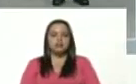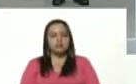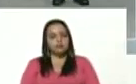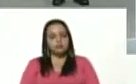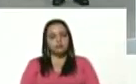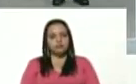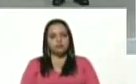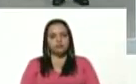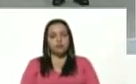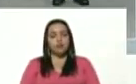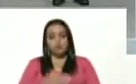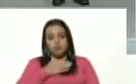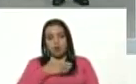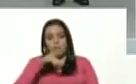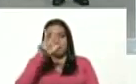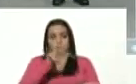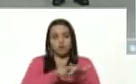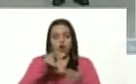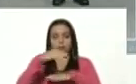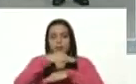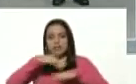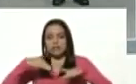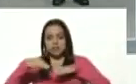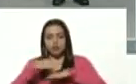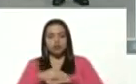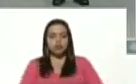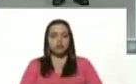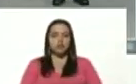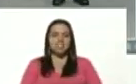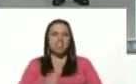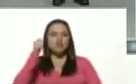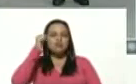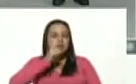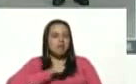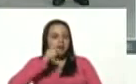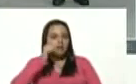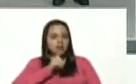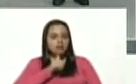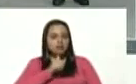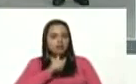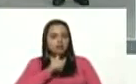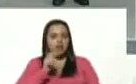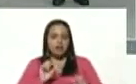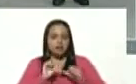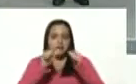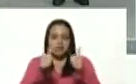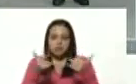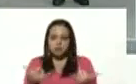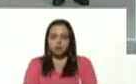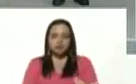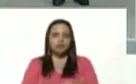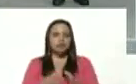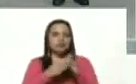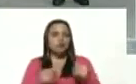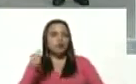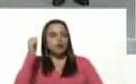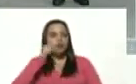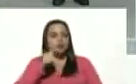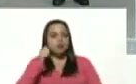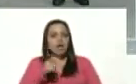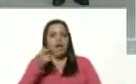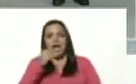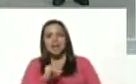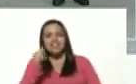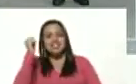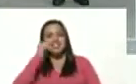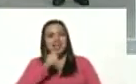Le he aprobado al ministro Paredes que los sábados, a partir de ahora, todos los sábados serán